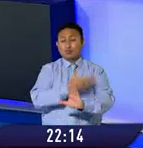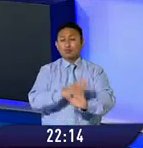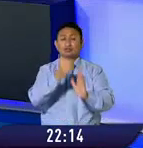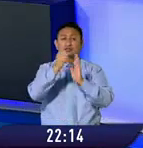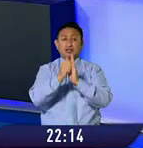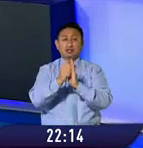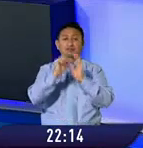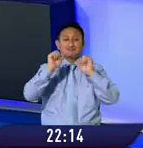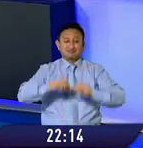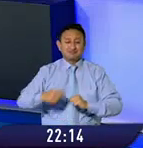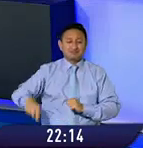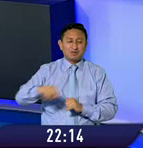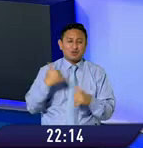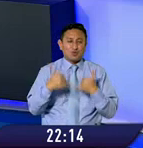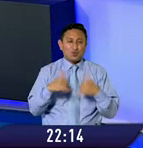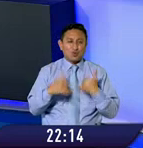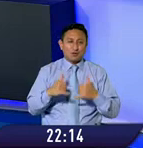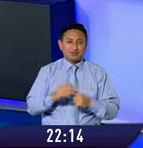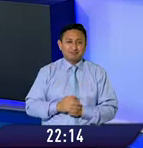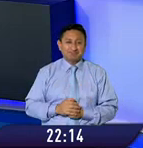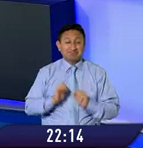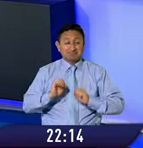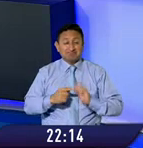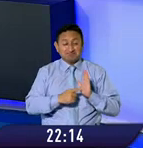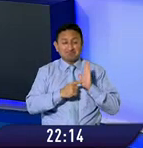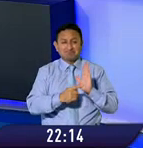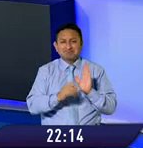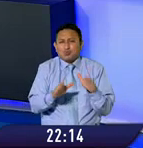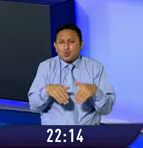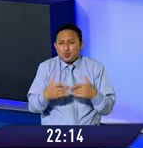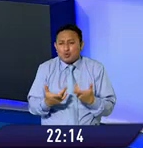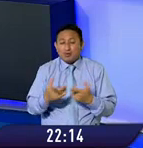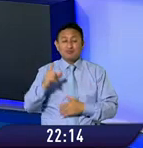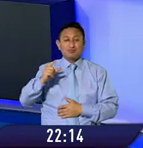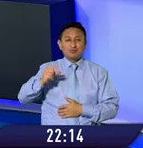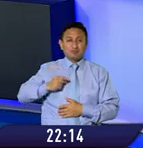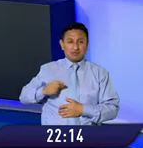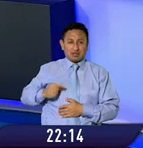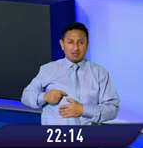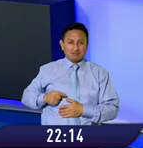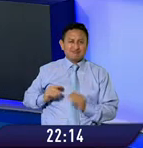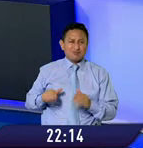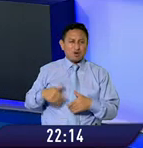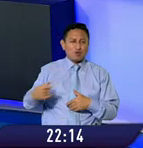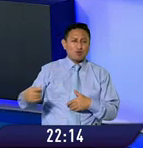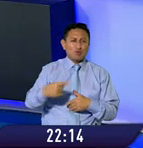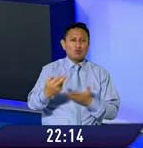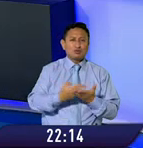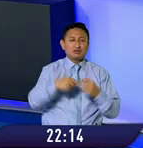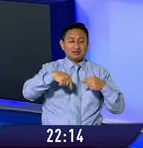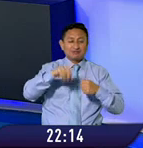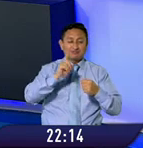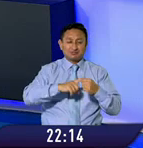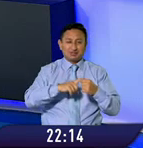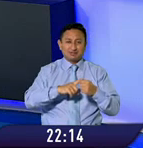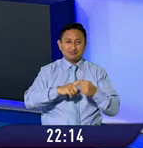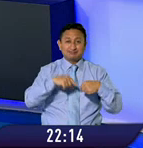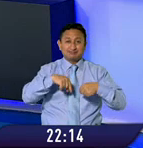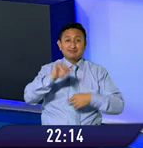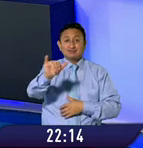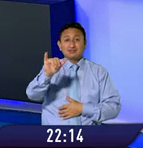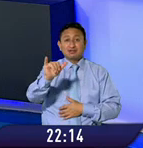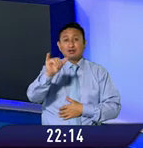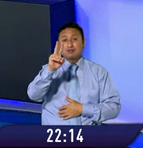los detalles de cómo se realizarán estos eventos en la Carita de Dios para este sábado 27 y domingo 28 de noviembre.